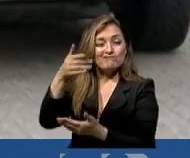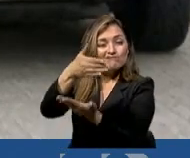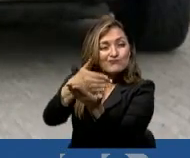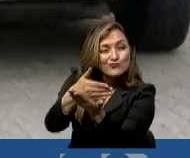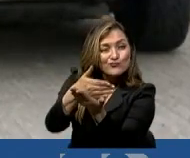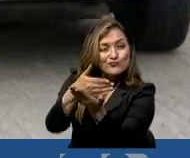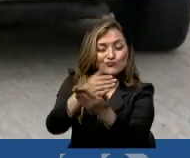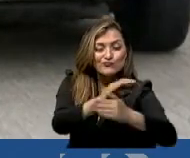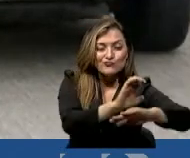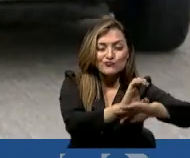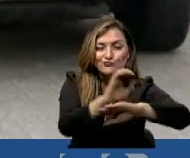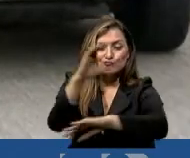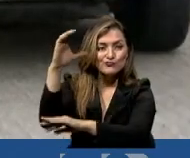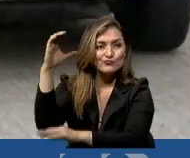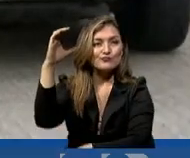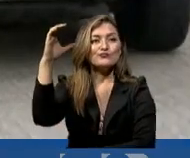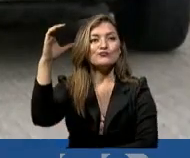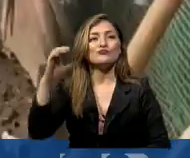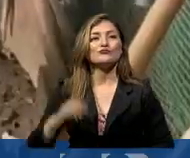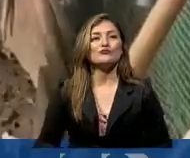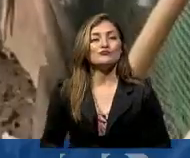lado ecuatoriano como colombiano.